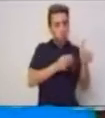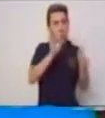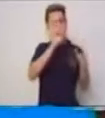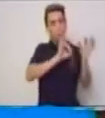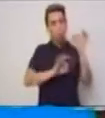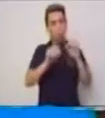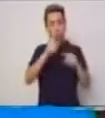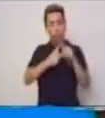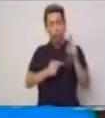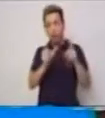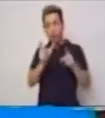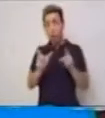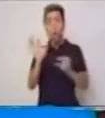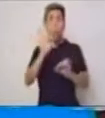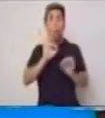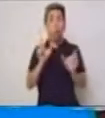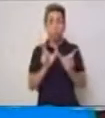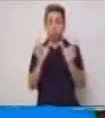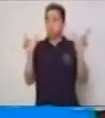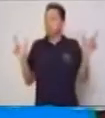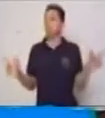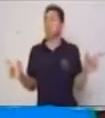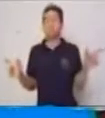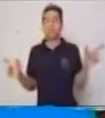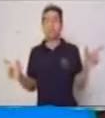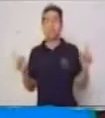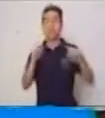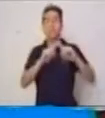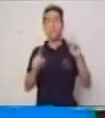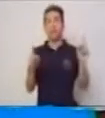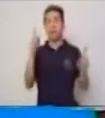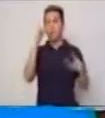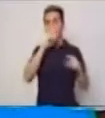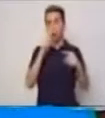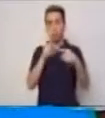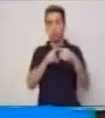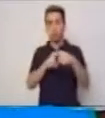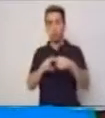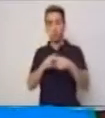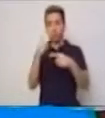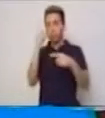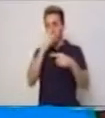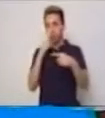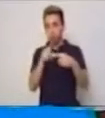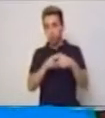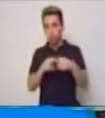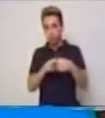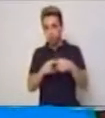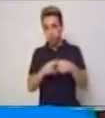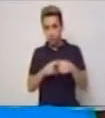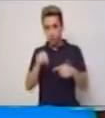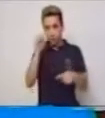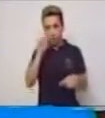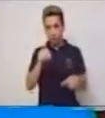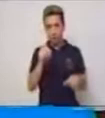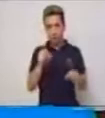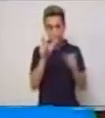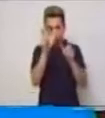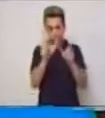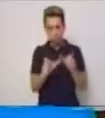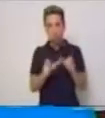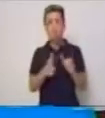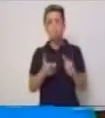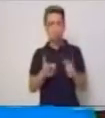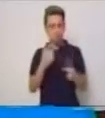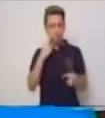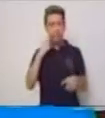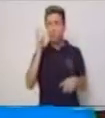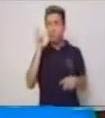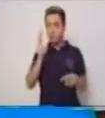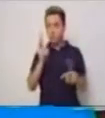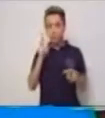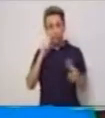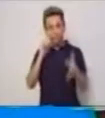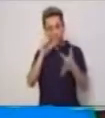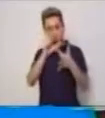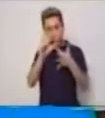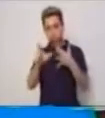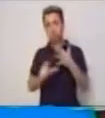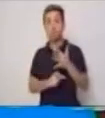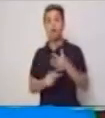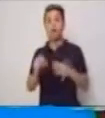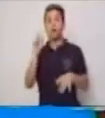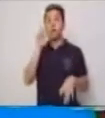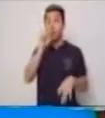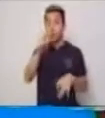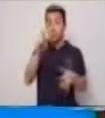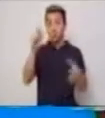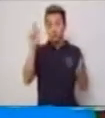nuestro sujeto al centro. Observemos siempre las características. Cuando nosotros escribamos una